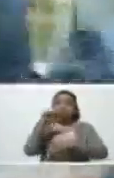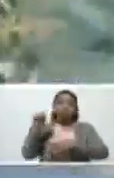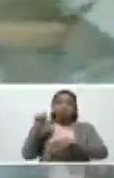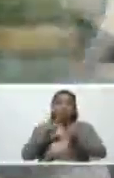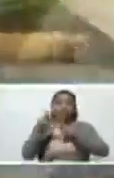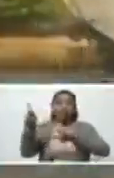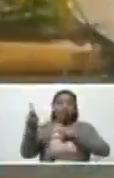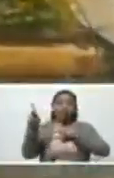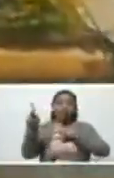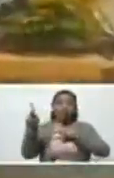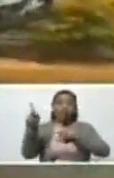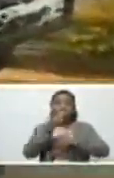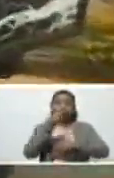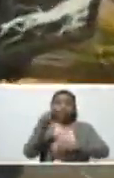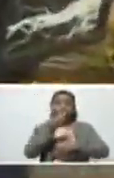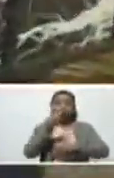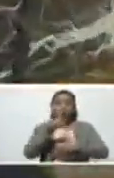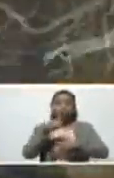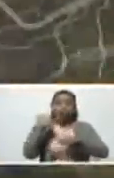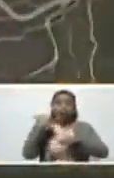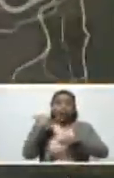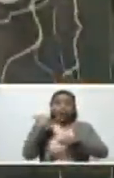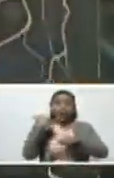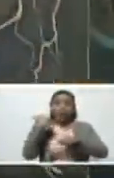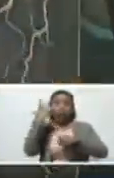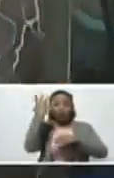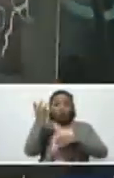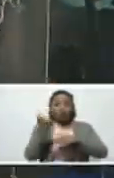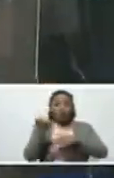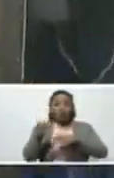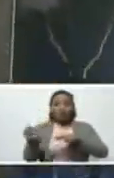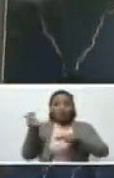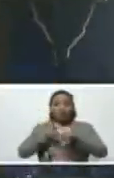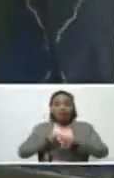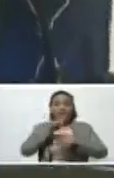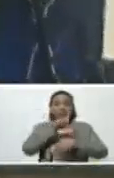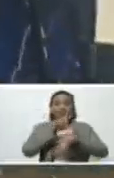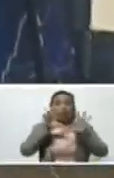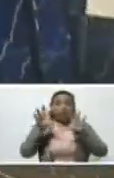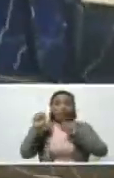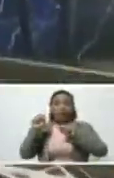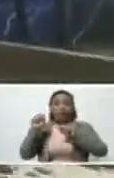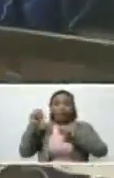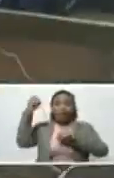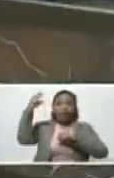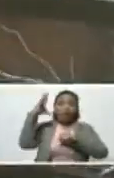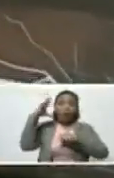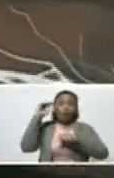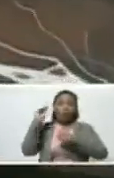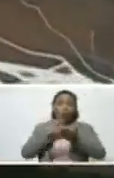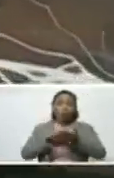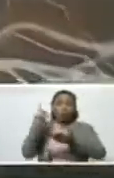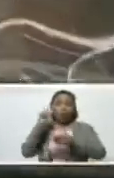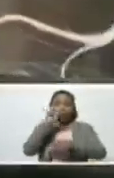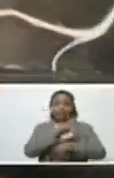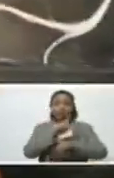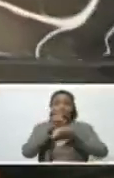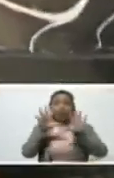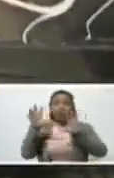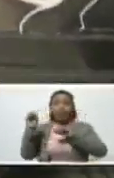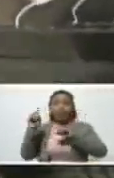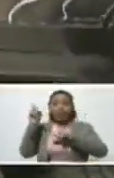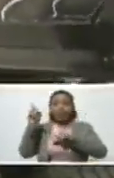kilómetros y estos se cargan en un toma 110. Cuando se va a la luz, pues los cargamos en un toma 110